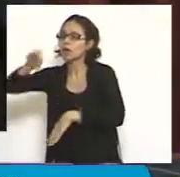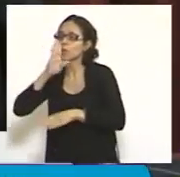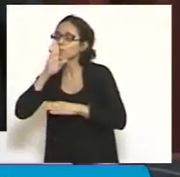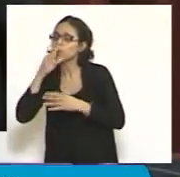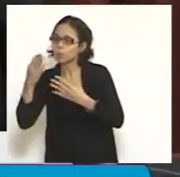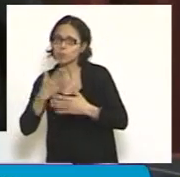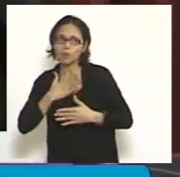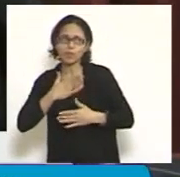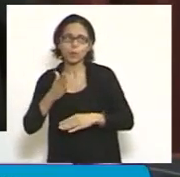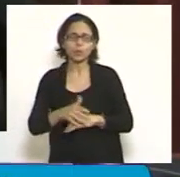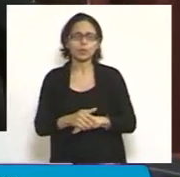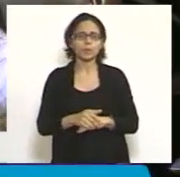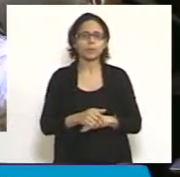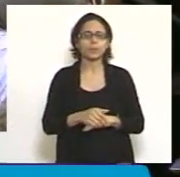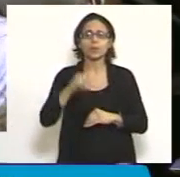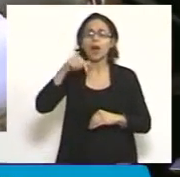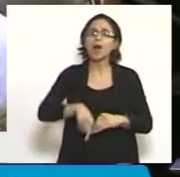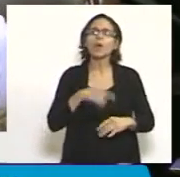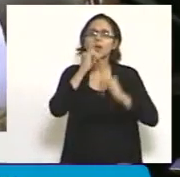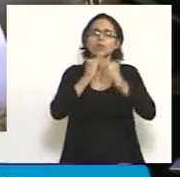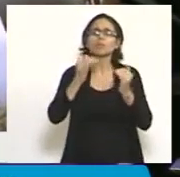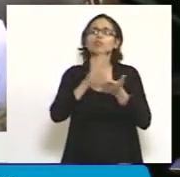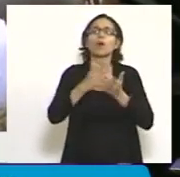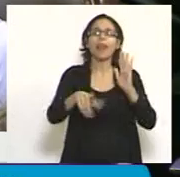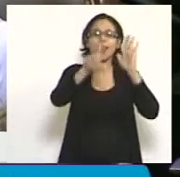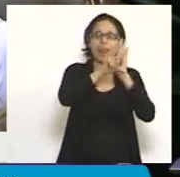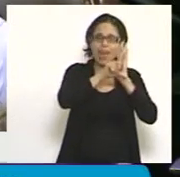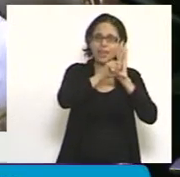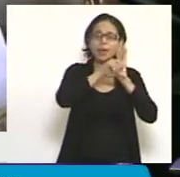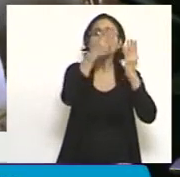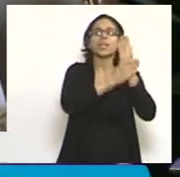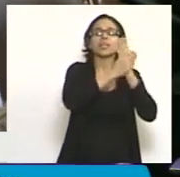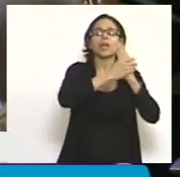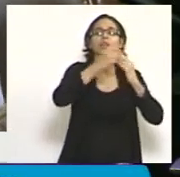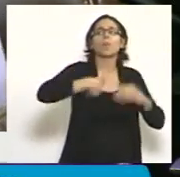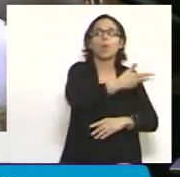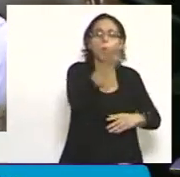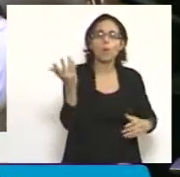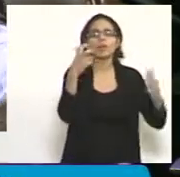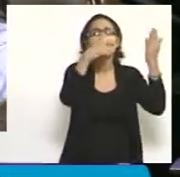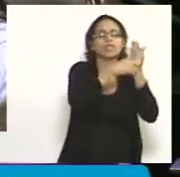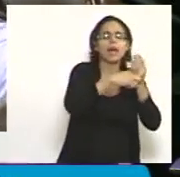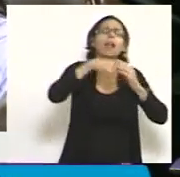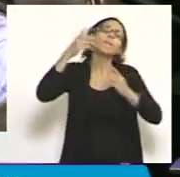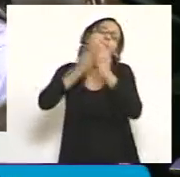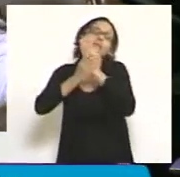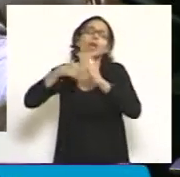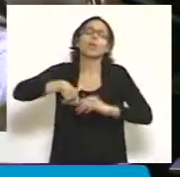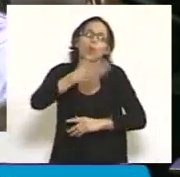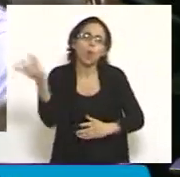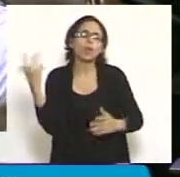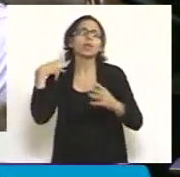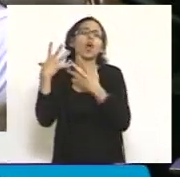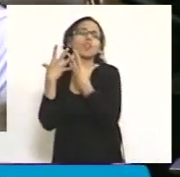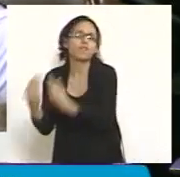hablando de una ley del Ministerio Público Fiscal, de una ley del Ministerio Público de la Defensa, de una ley